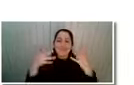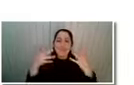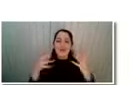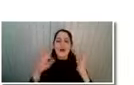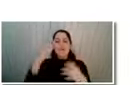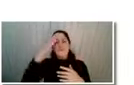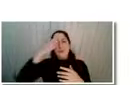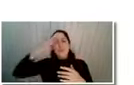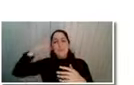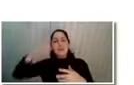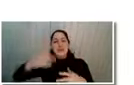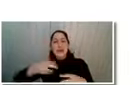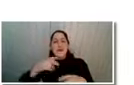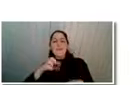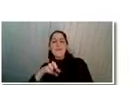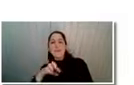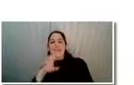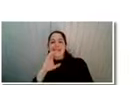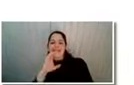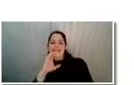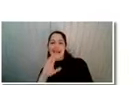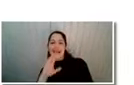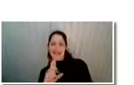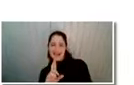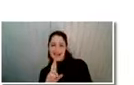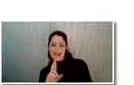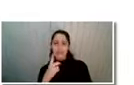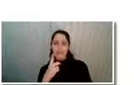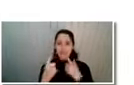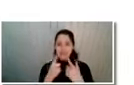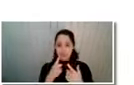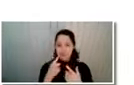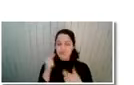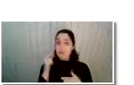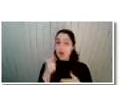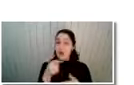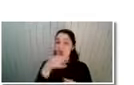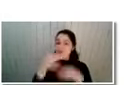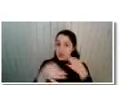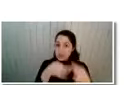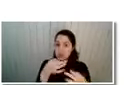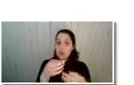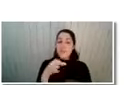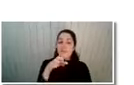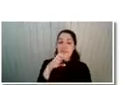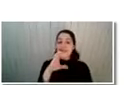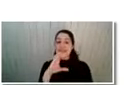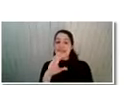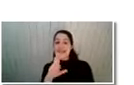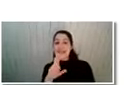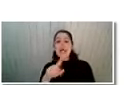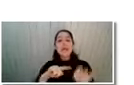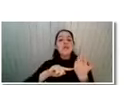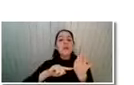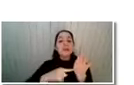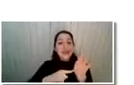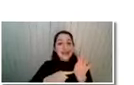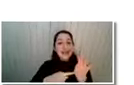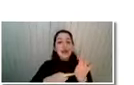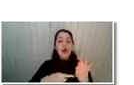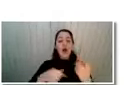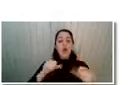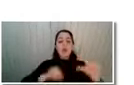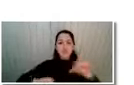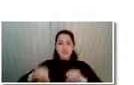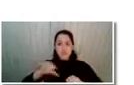quiero contarles es que la PCR no es un diagnóstico. La PCR es una técnica de biología molecular que se